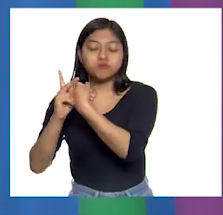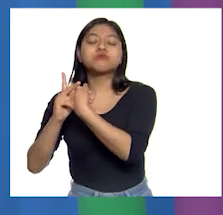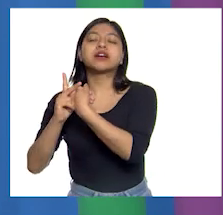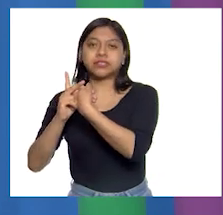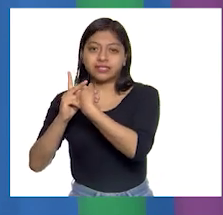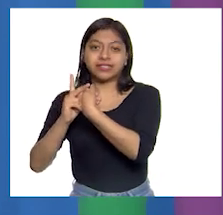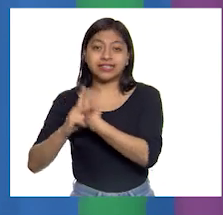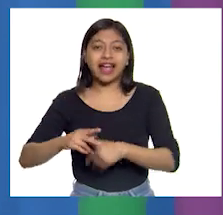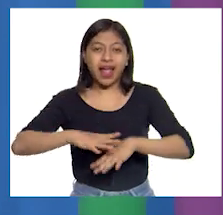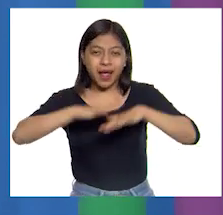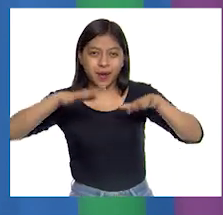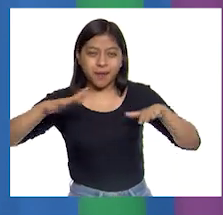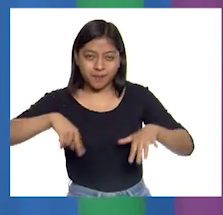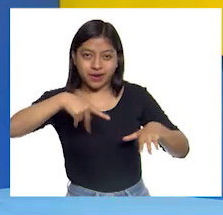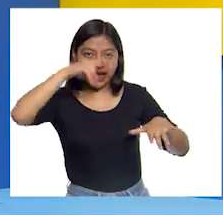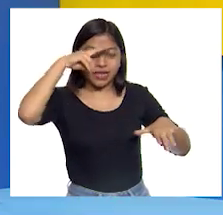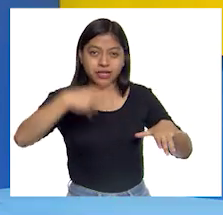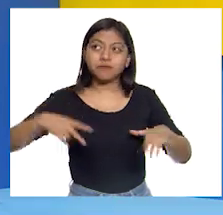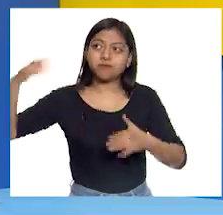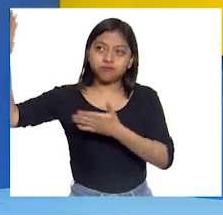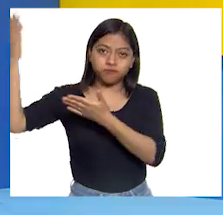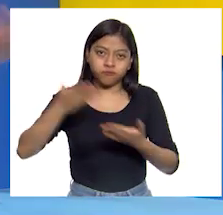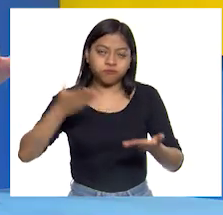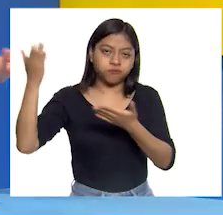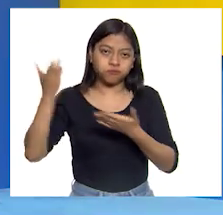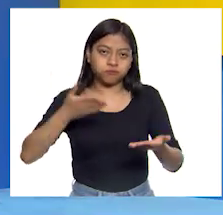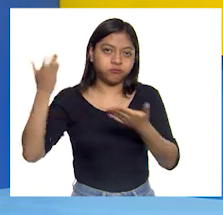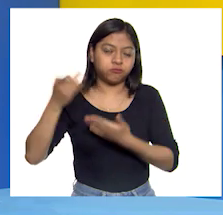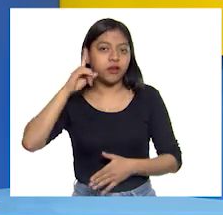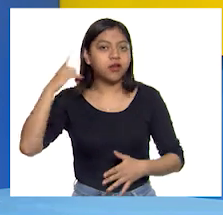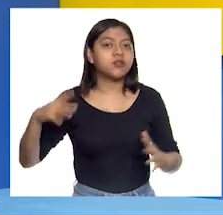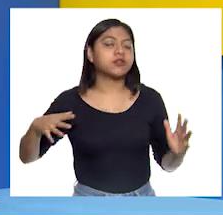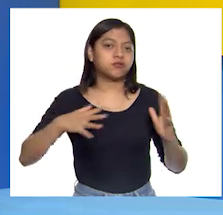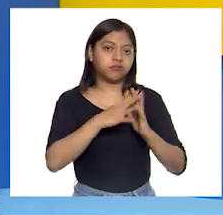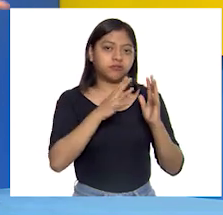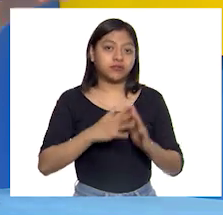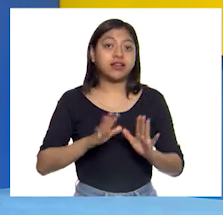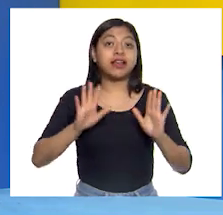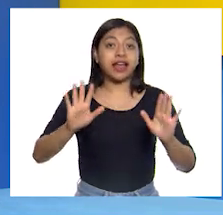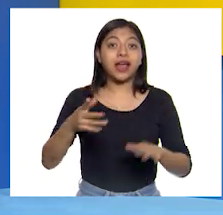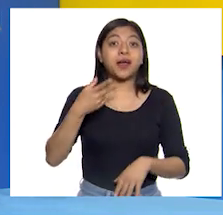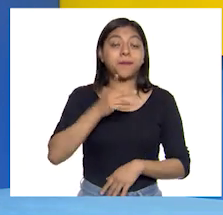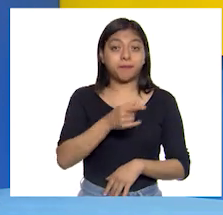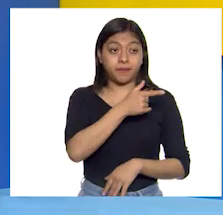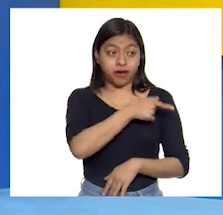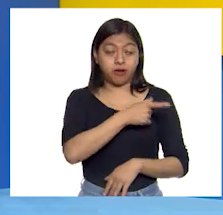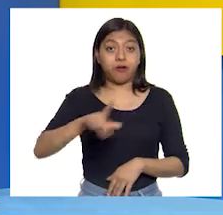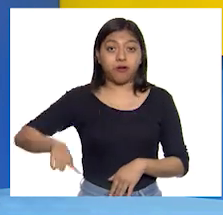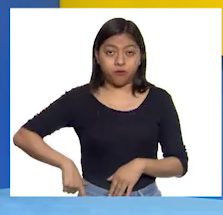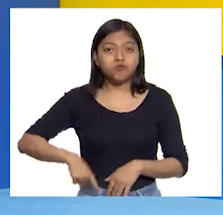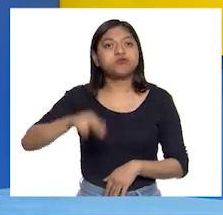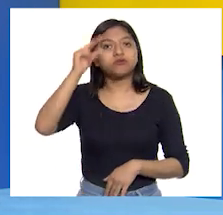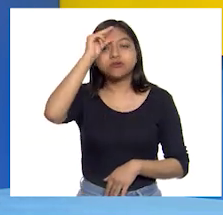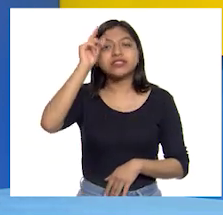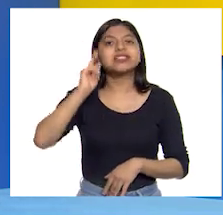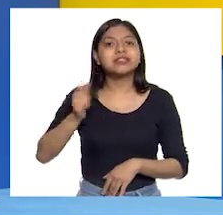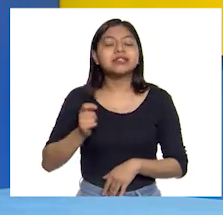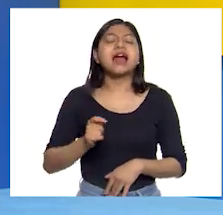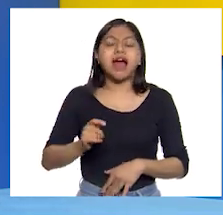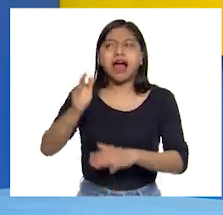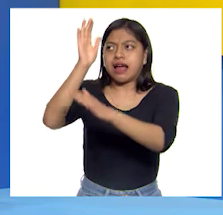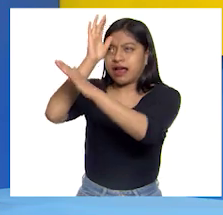las costas mexicanas para atacar. Exacto. Pero, gracias a la diplomacia mostrada por el gobierno de Benito Juárez, se llegó a un